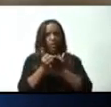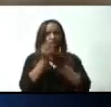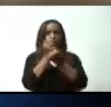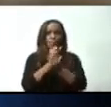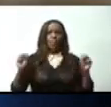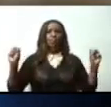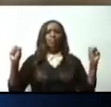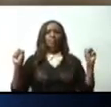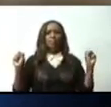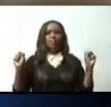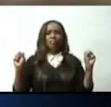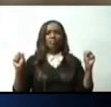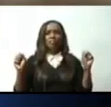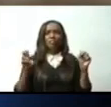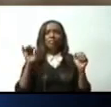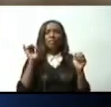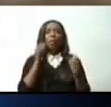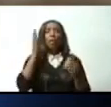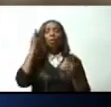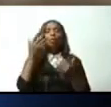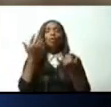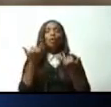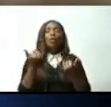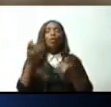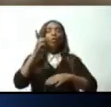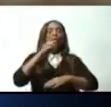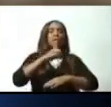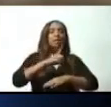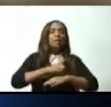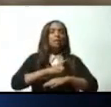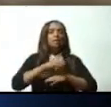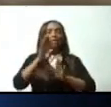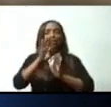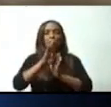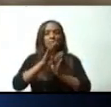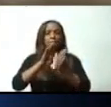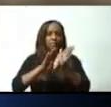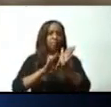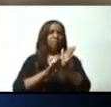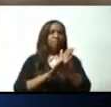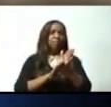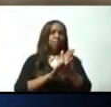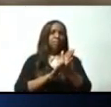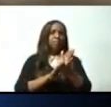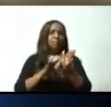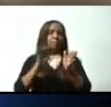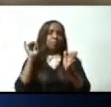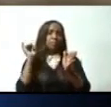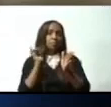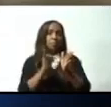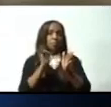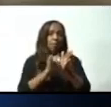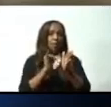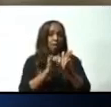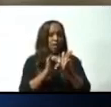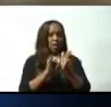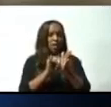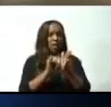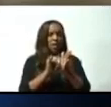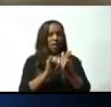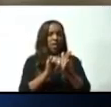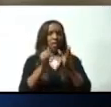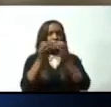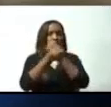está circulando por diferentes redes sociales con relación al embajador Fiallo y